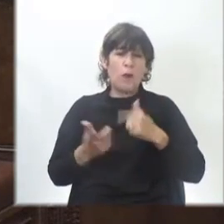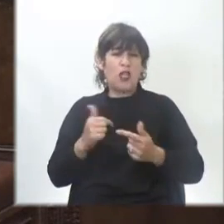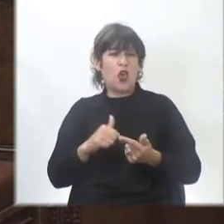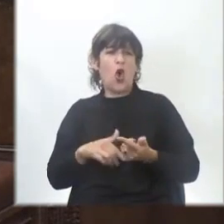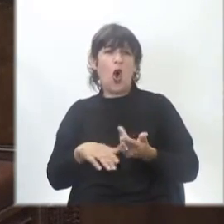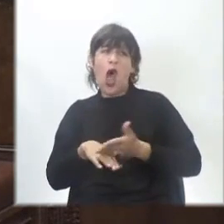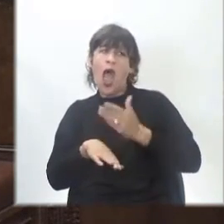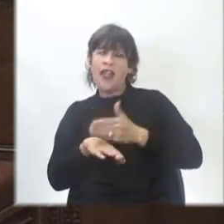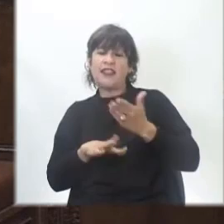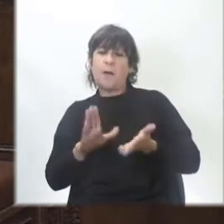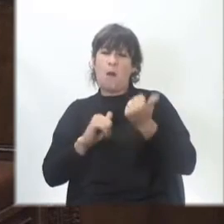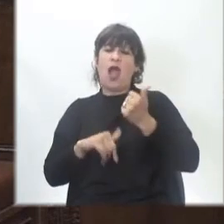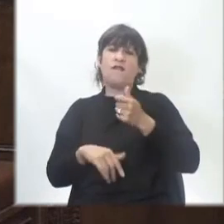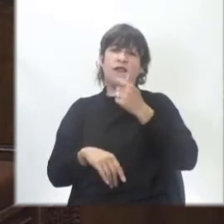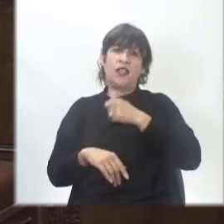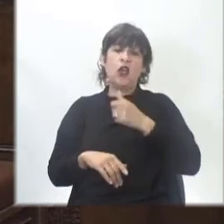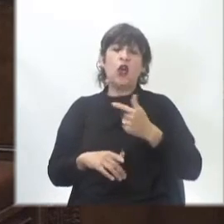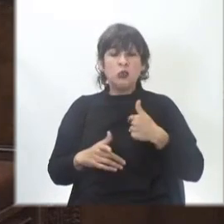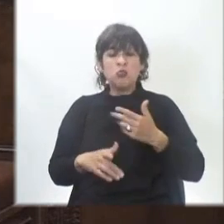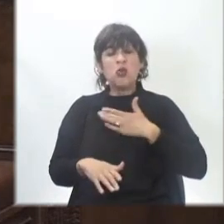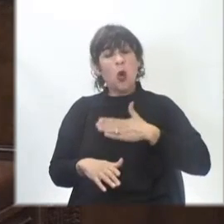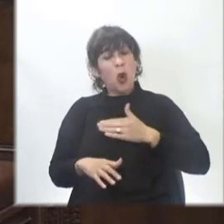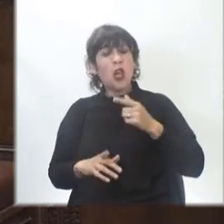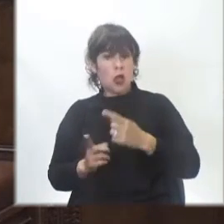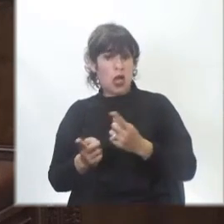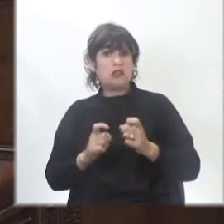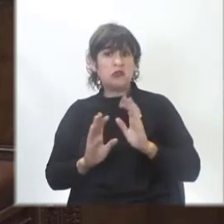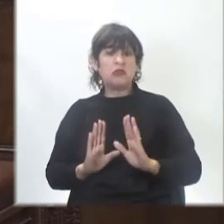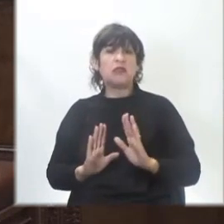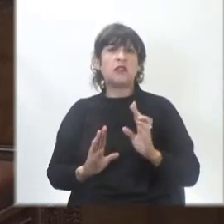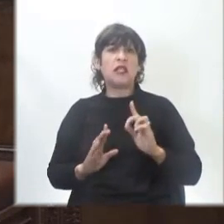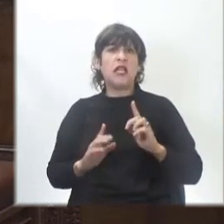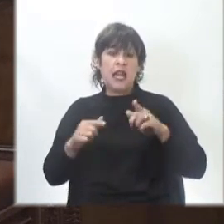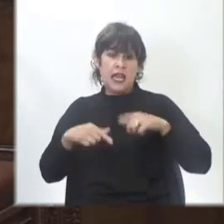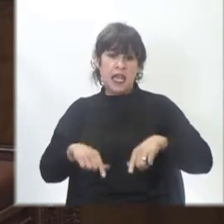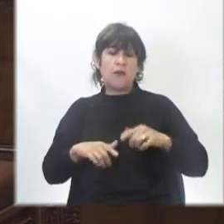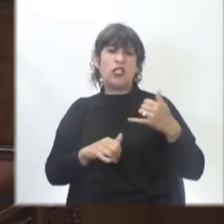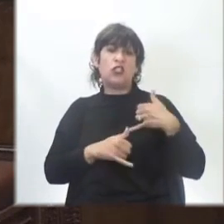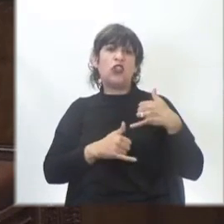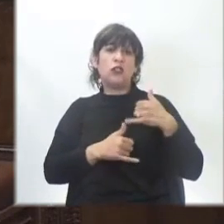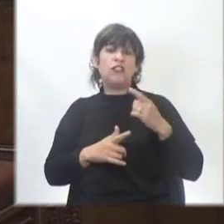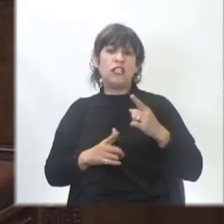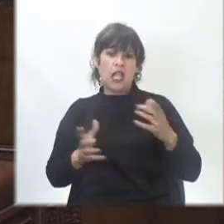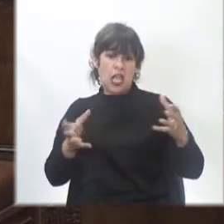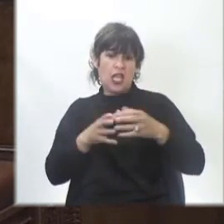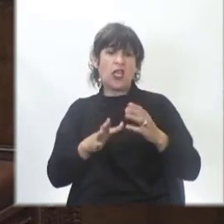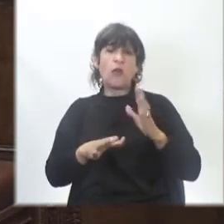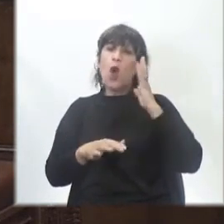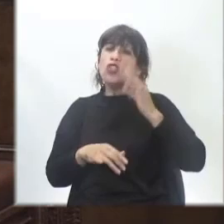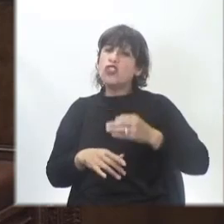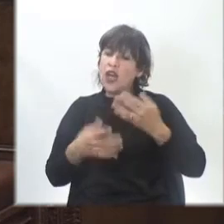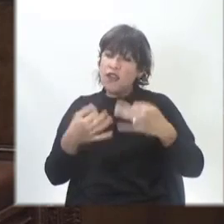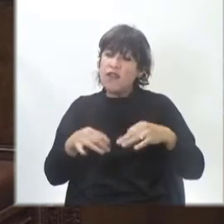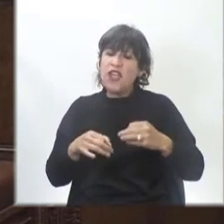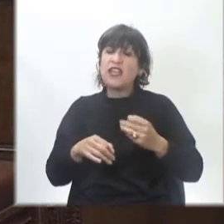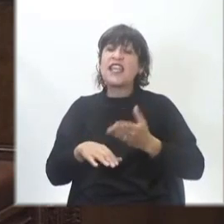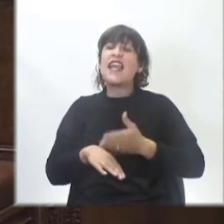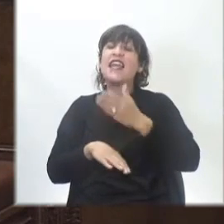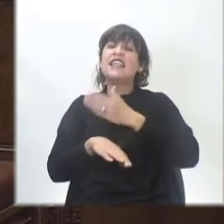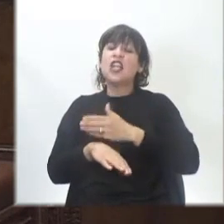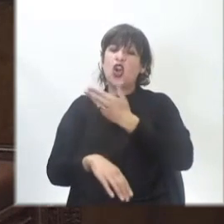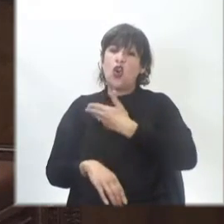esa necesidad. Y el ministro de Defensa Nacional y su equipo sabe bien que el anterior gobierno del Frente Amplio